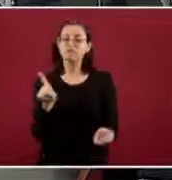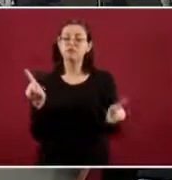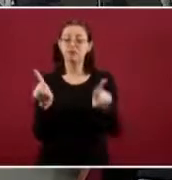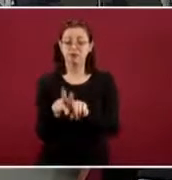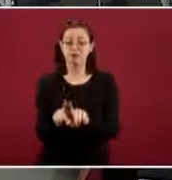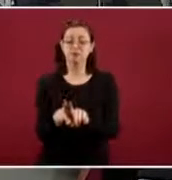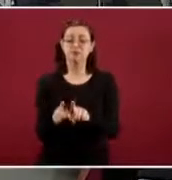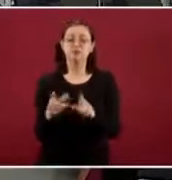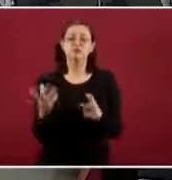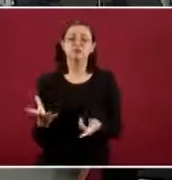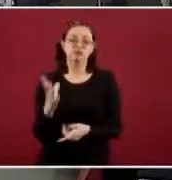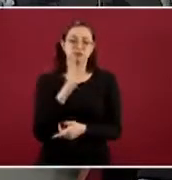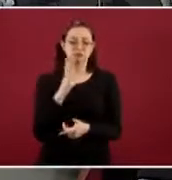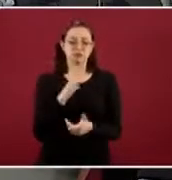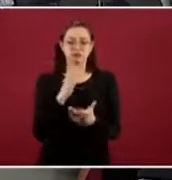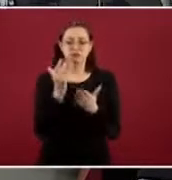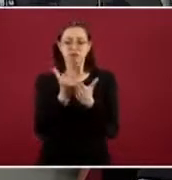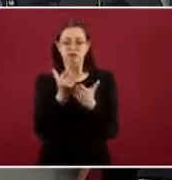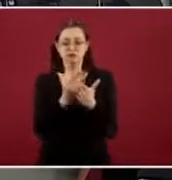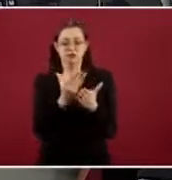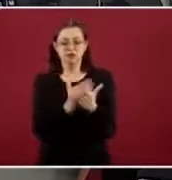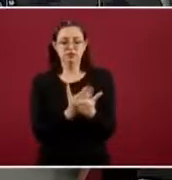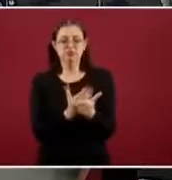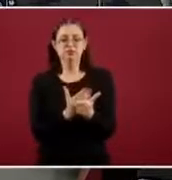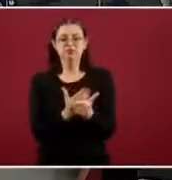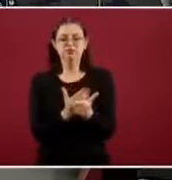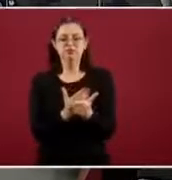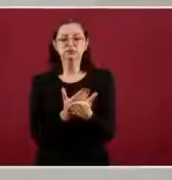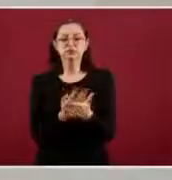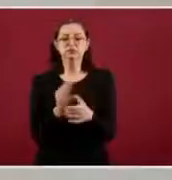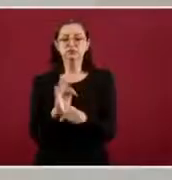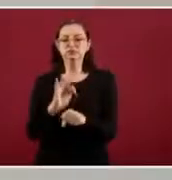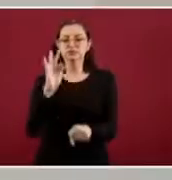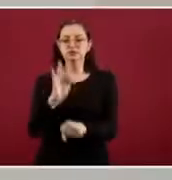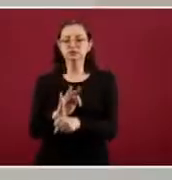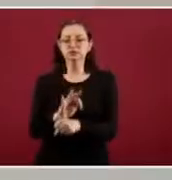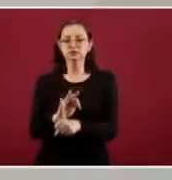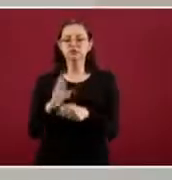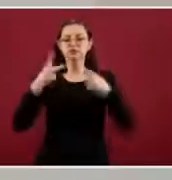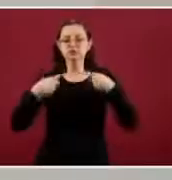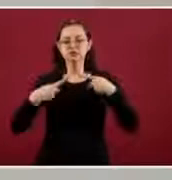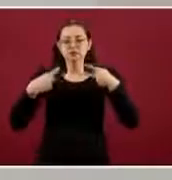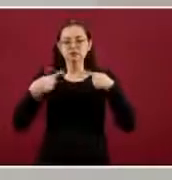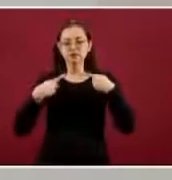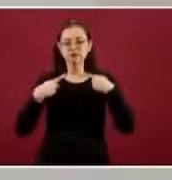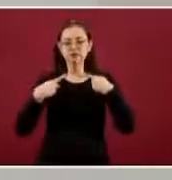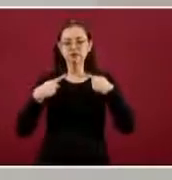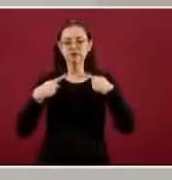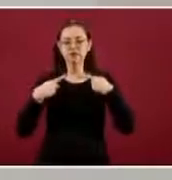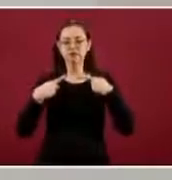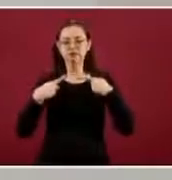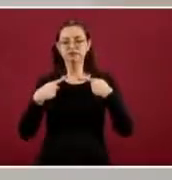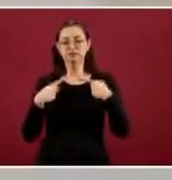también medidas específicas de protección para las personas que son, desde el punto de vista del riesgo de